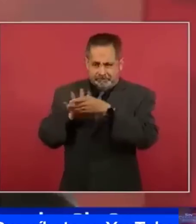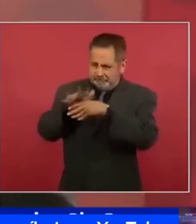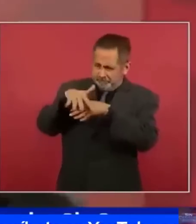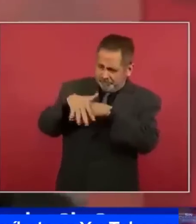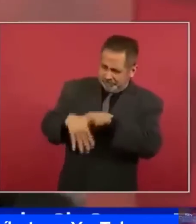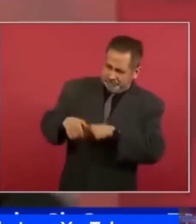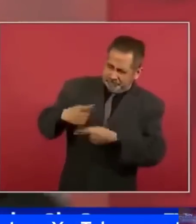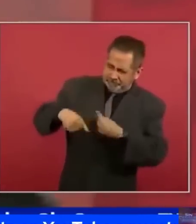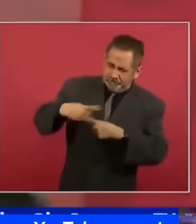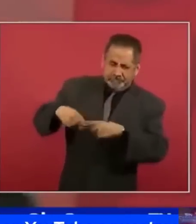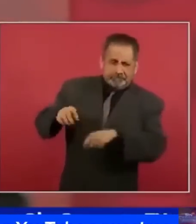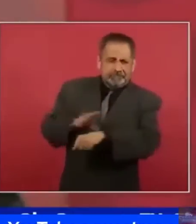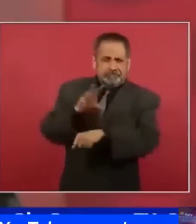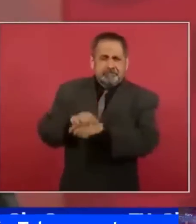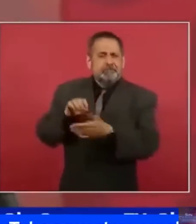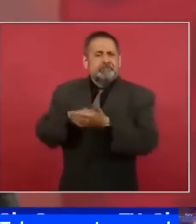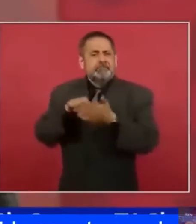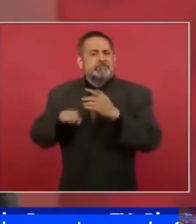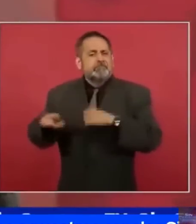la historia de Necaxa,